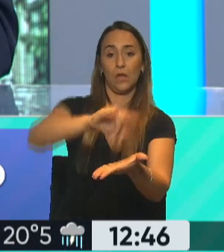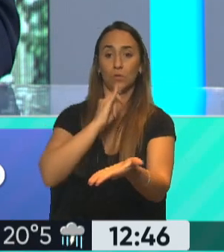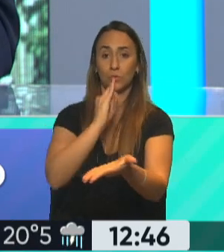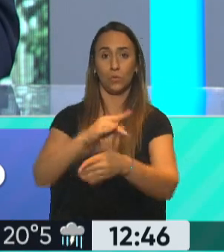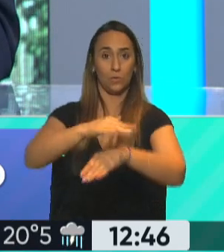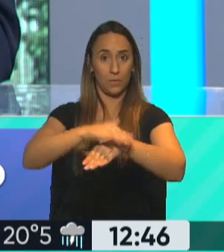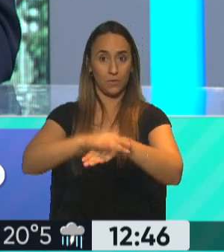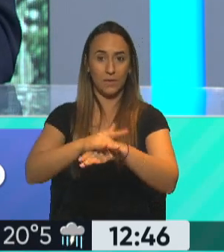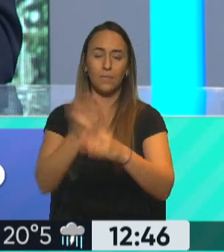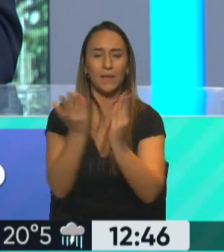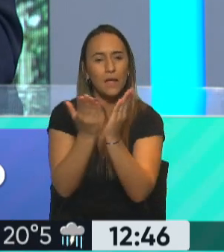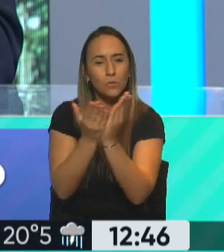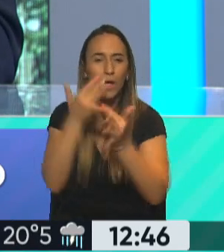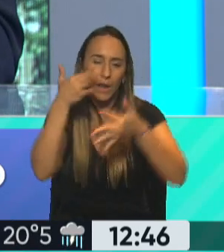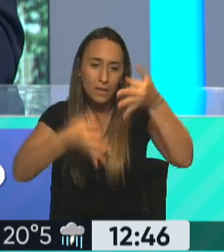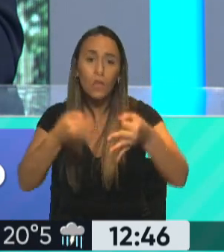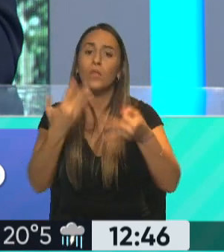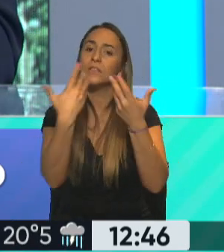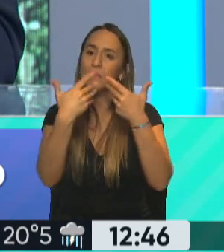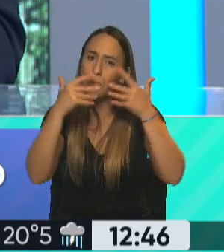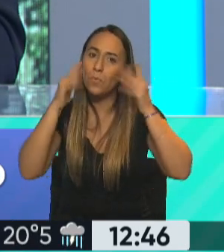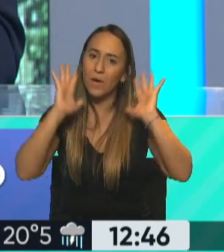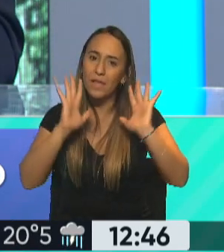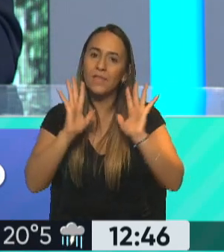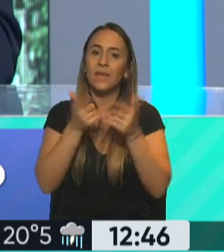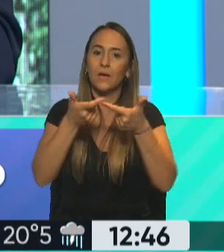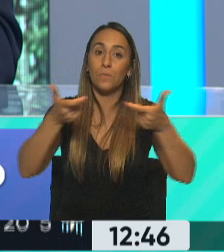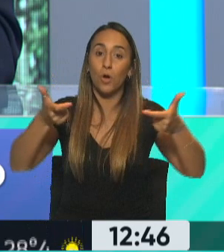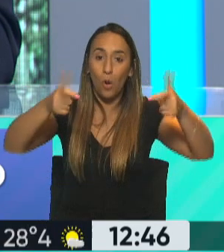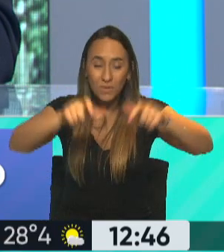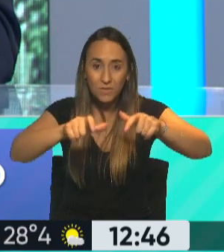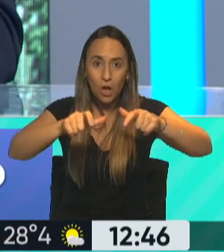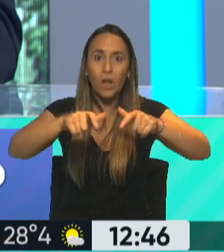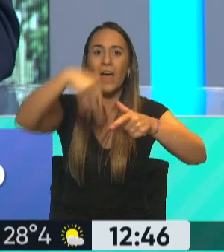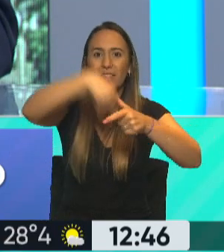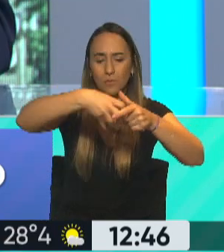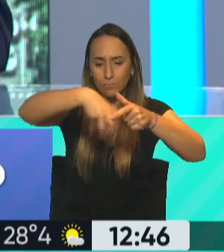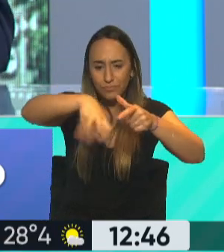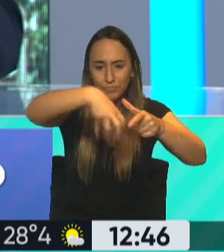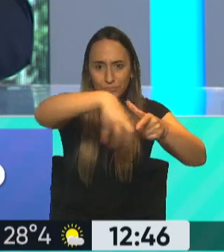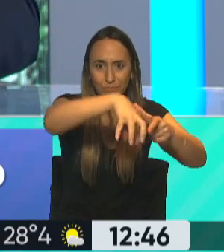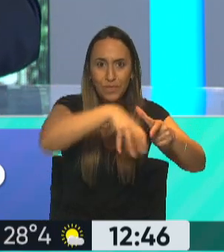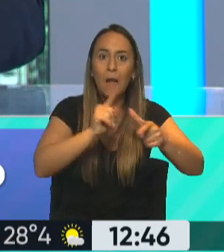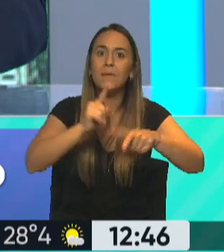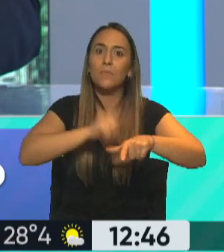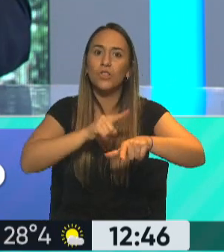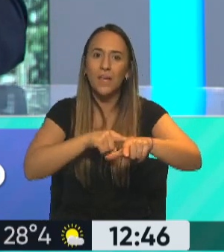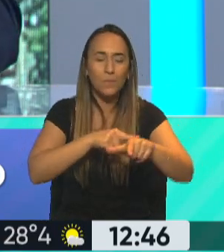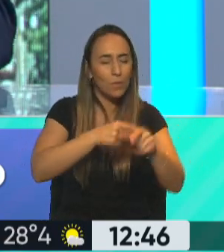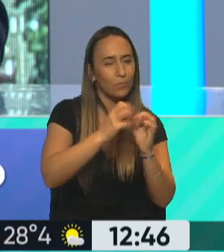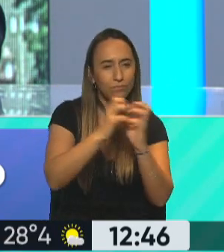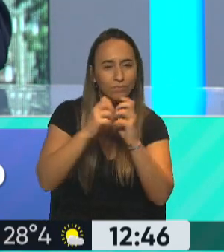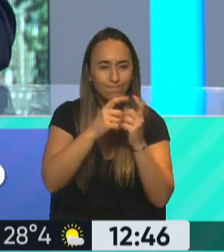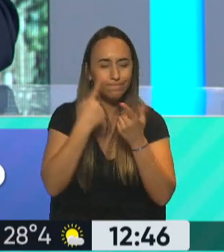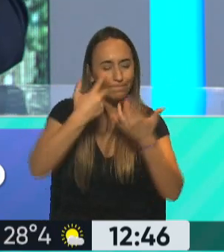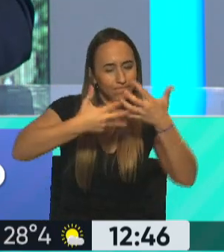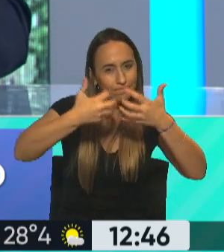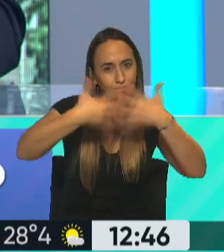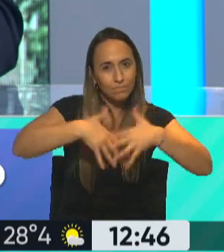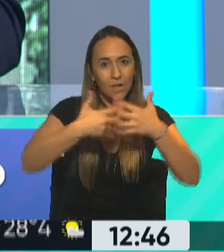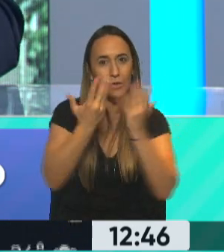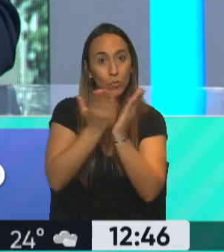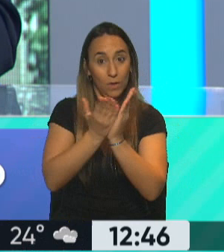pueden generar plenarios de comisión, es decir, que varias comisiones al mismo tiempo estén discutiendo. Ahora, no es,